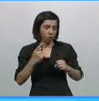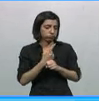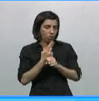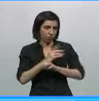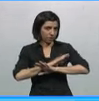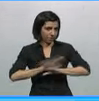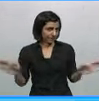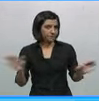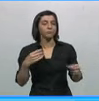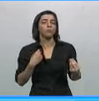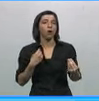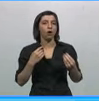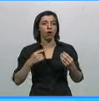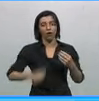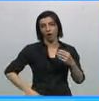rodilla.